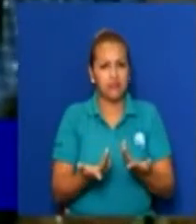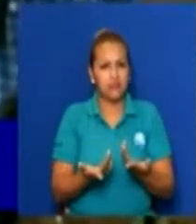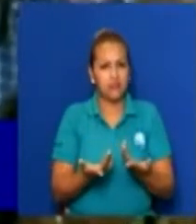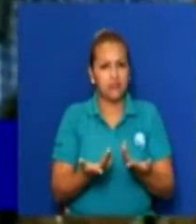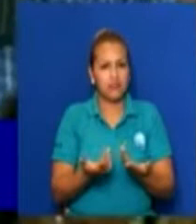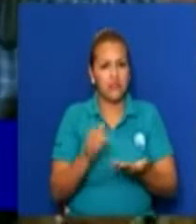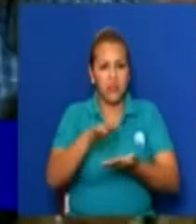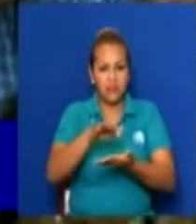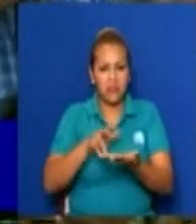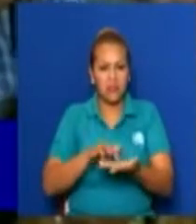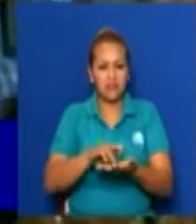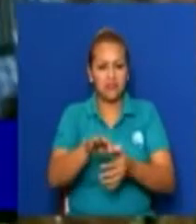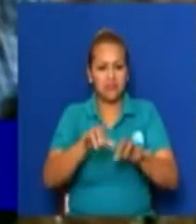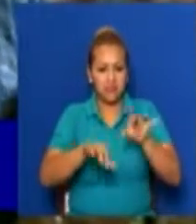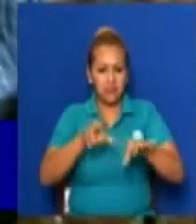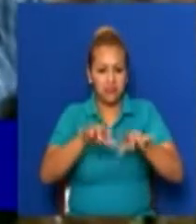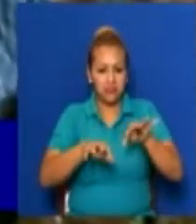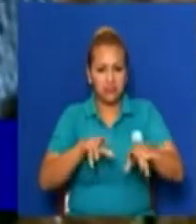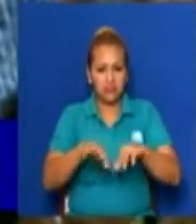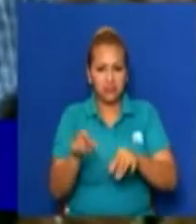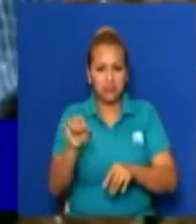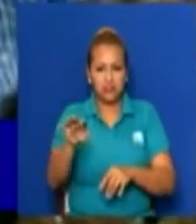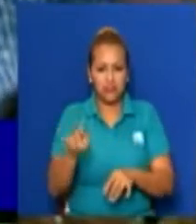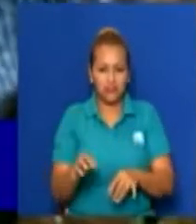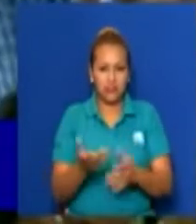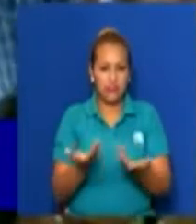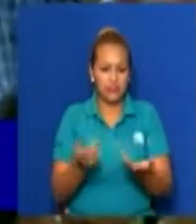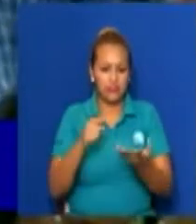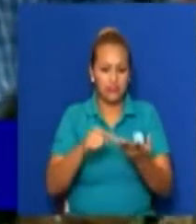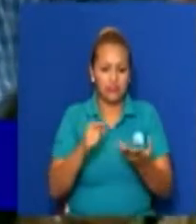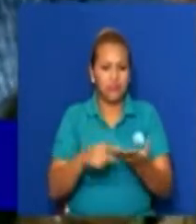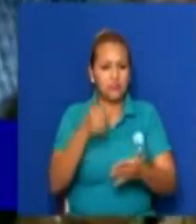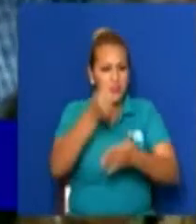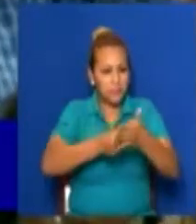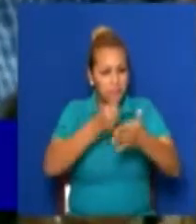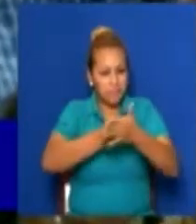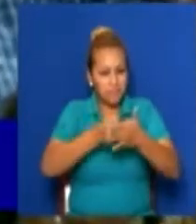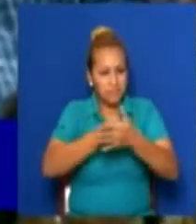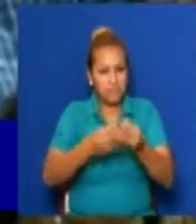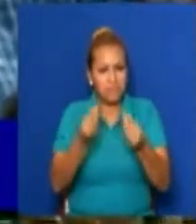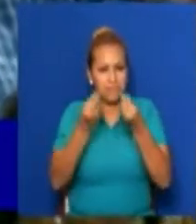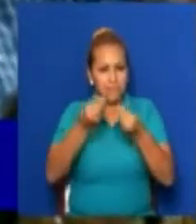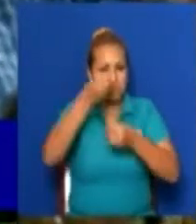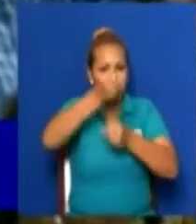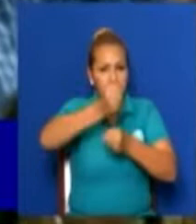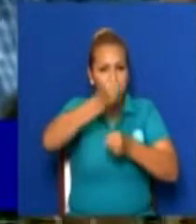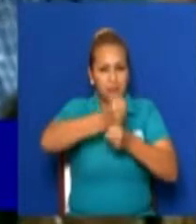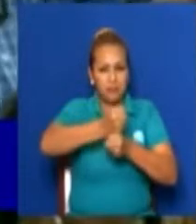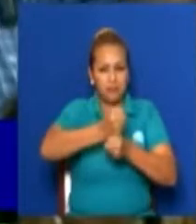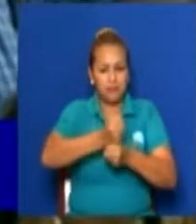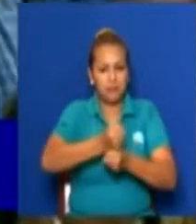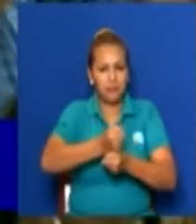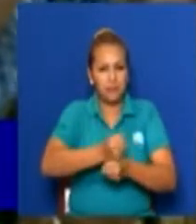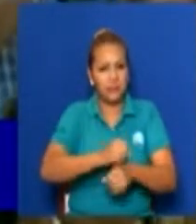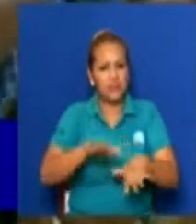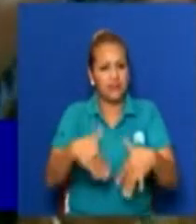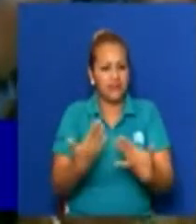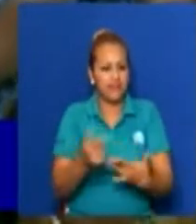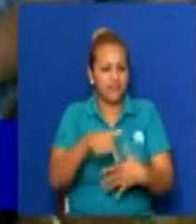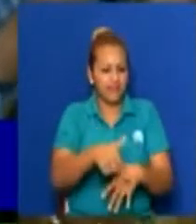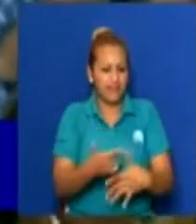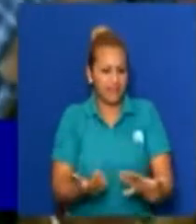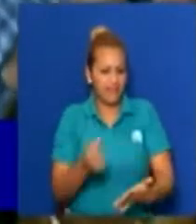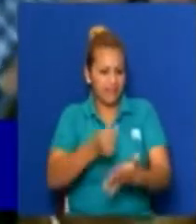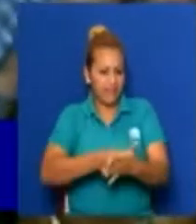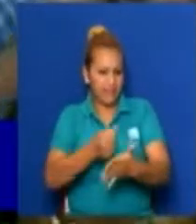administradores de empresas, etcétera, con esfuerzo de trabajadores que están pegados en una máquina